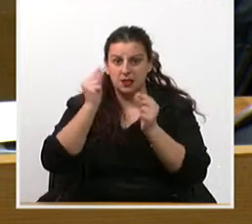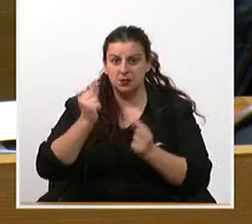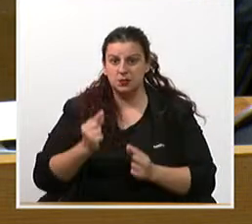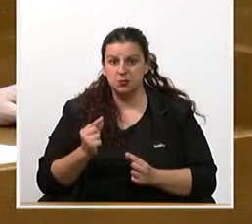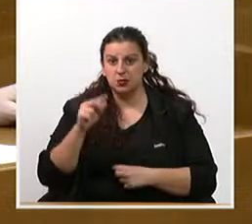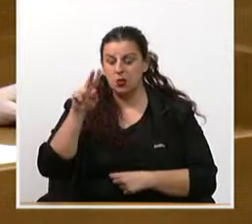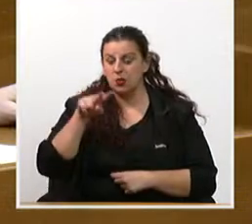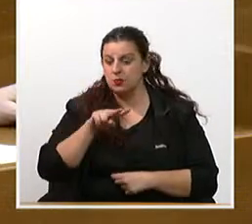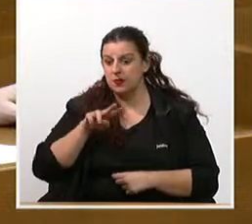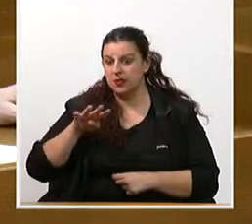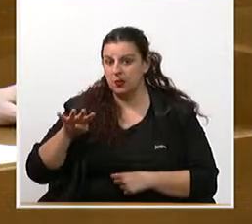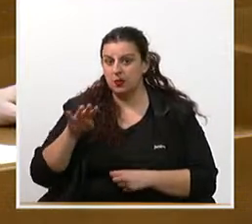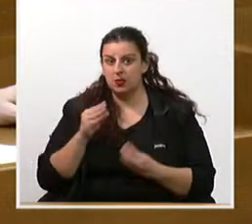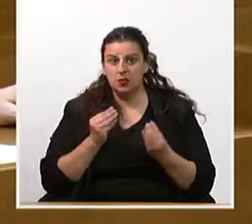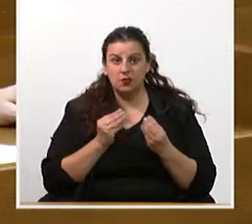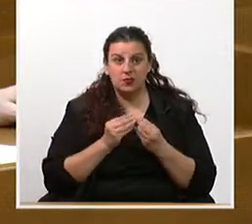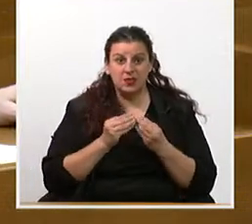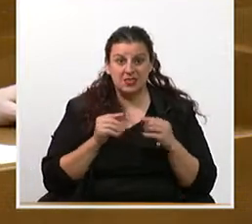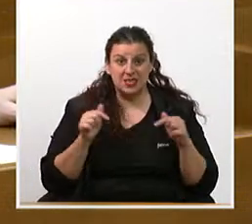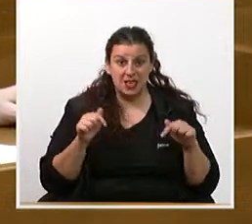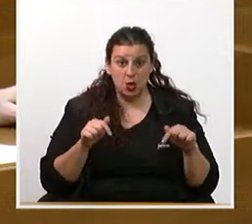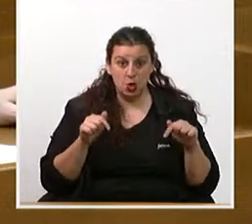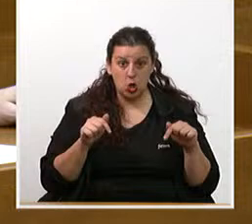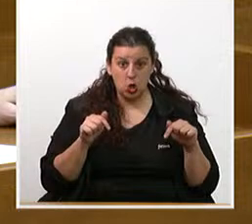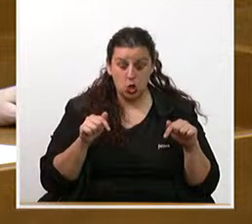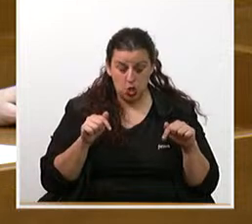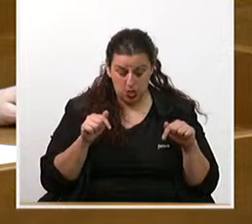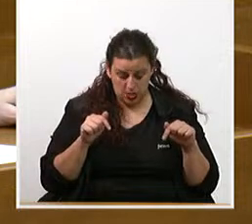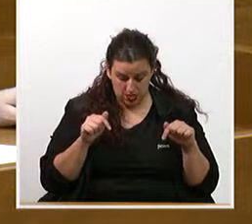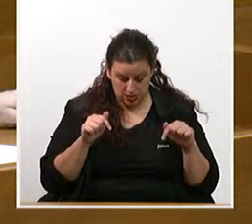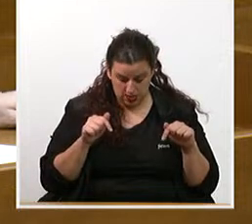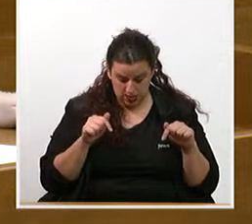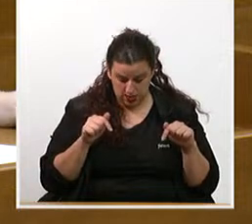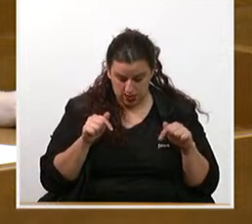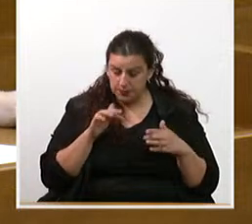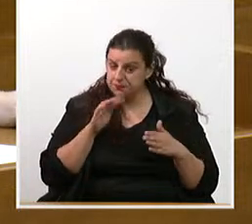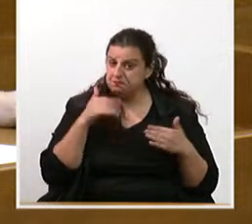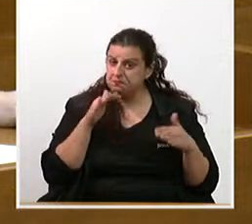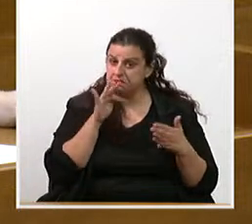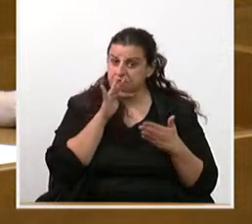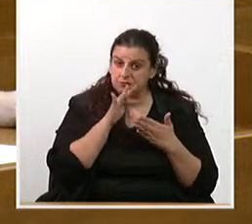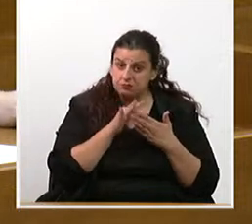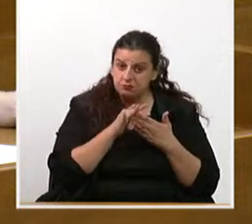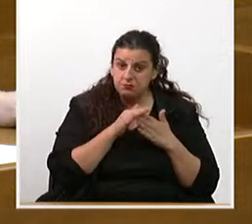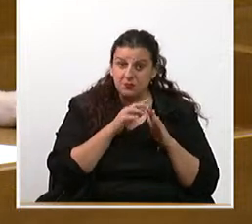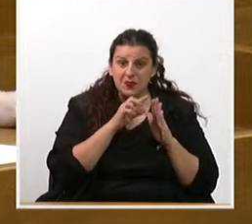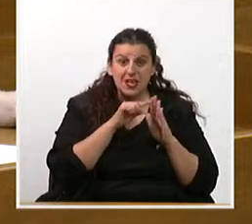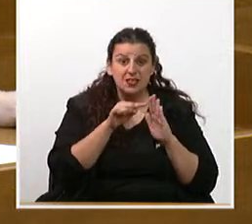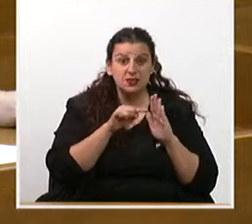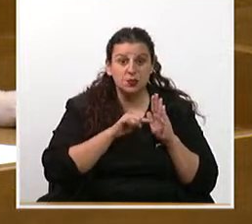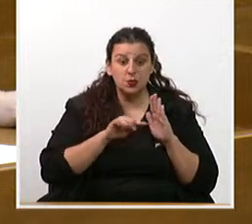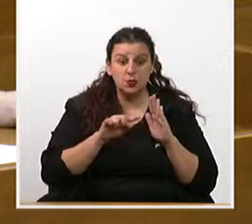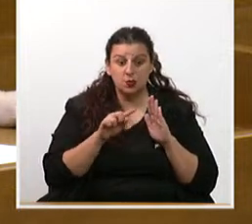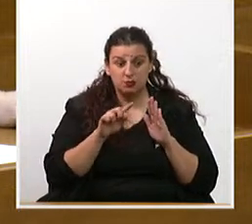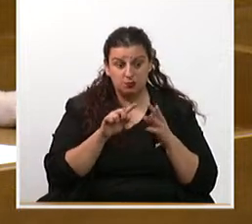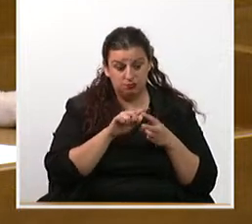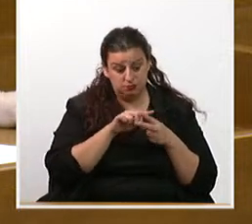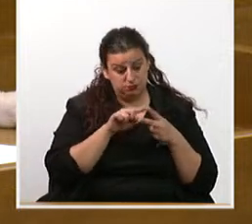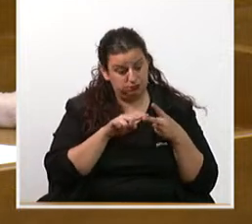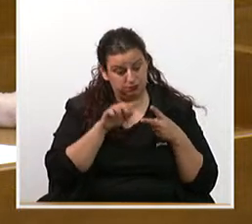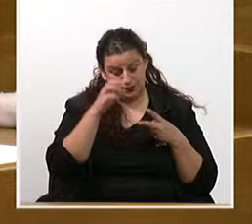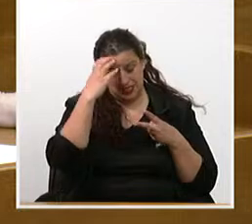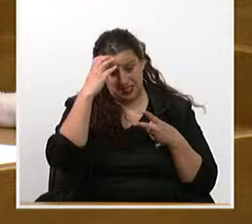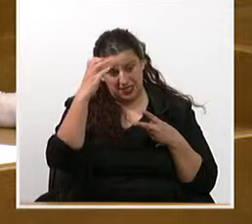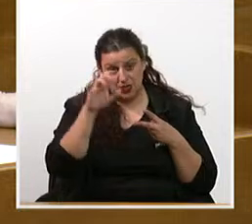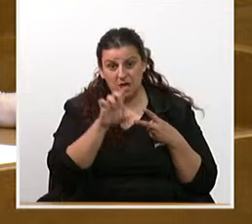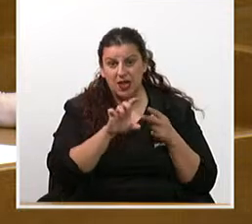a fecha de hoy a fecha de hoy a fecha de hoy peso su compromiso de enviar esa instrucción en la primera quincena de enero las entidades no